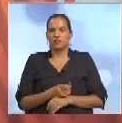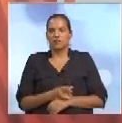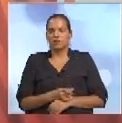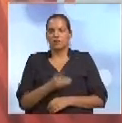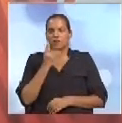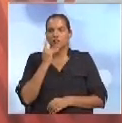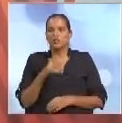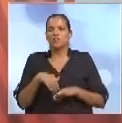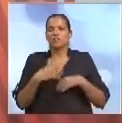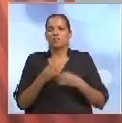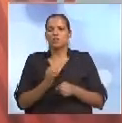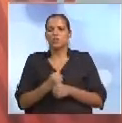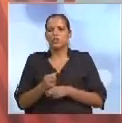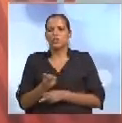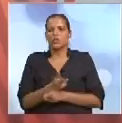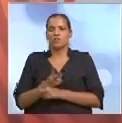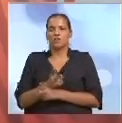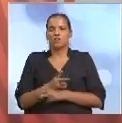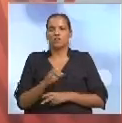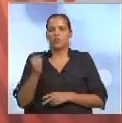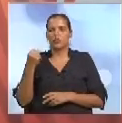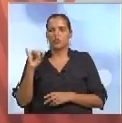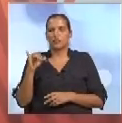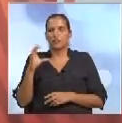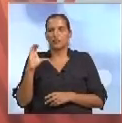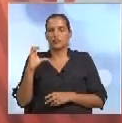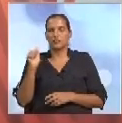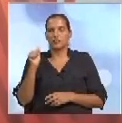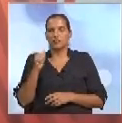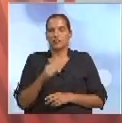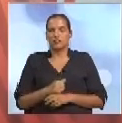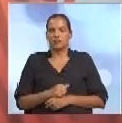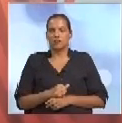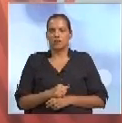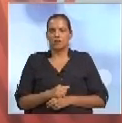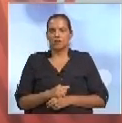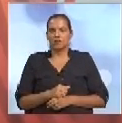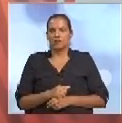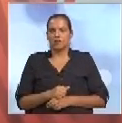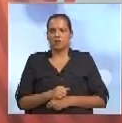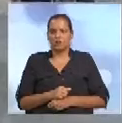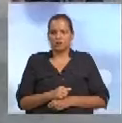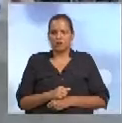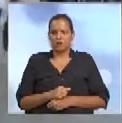Cañizares da recomendaciones para prevenir estas enfermedades de tipo vectorial.